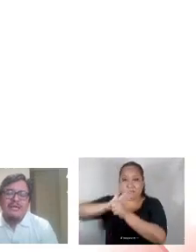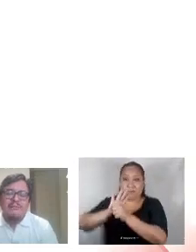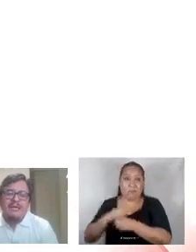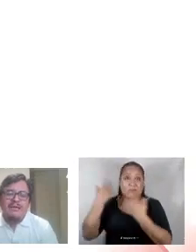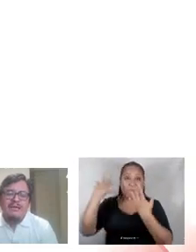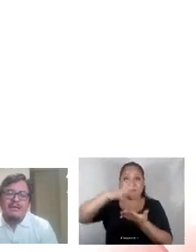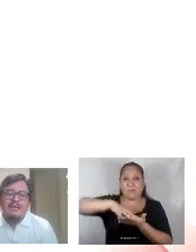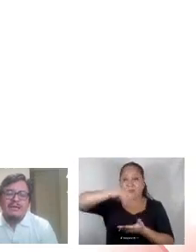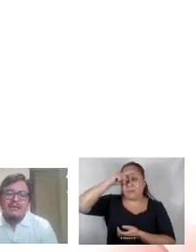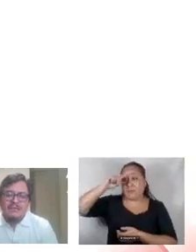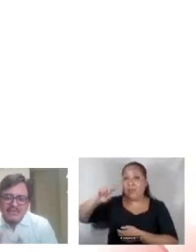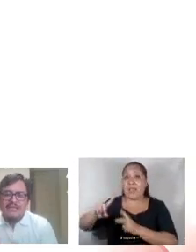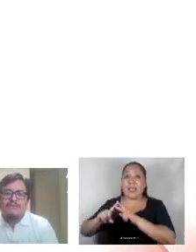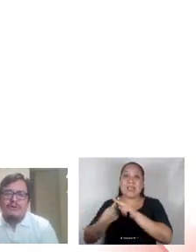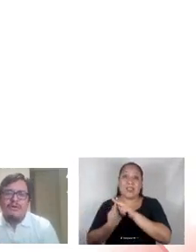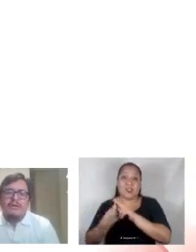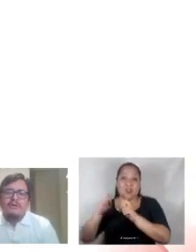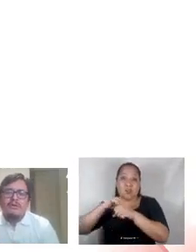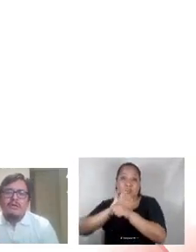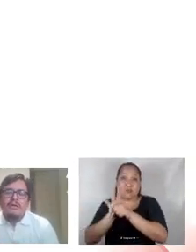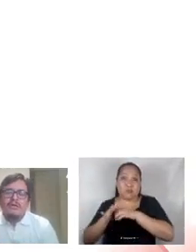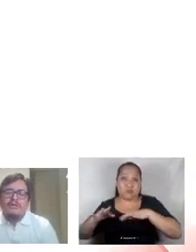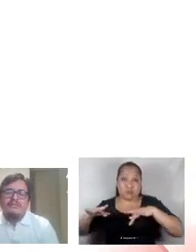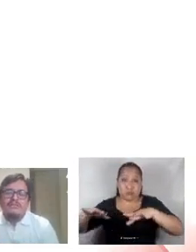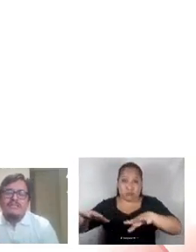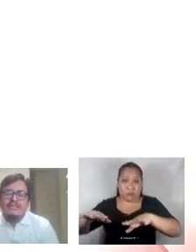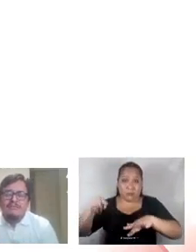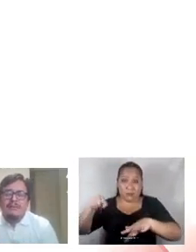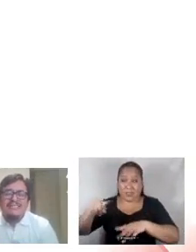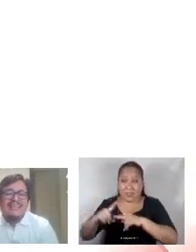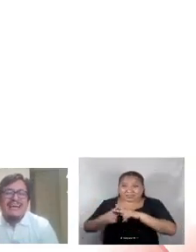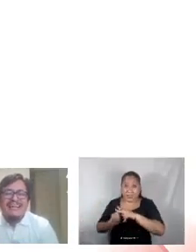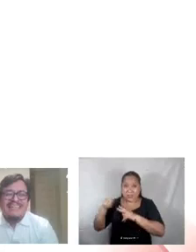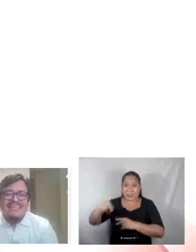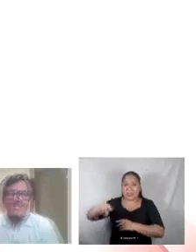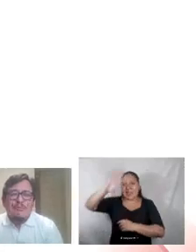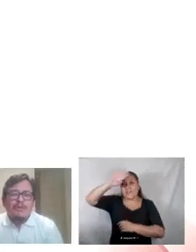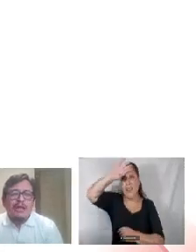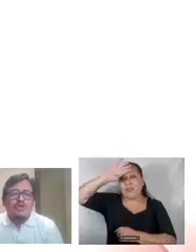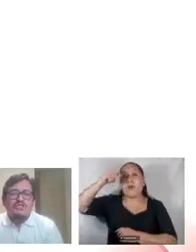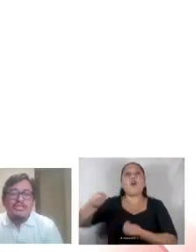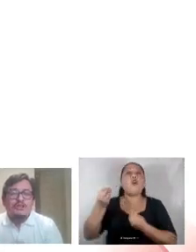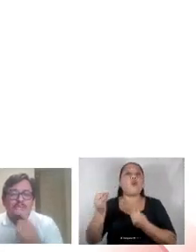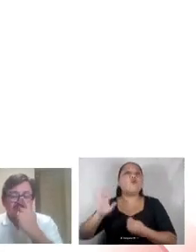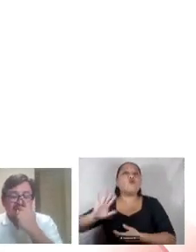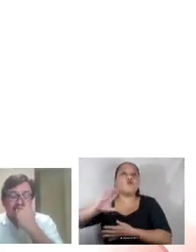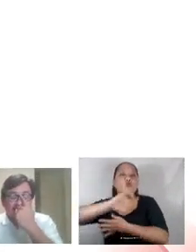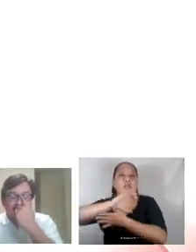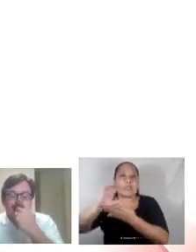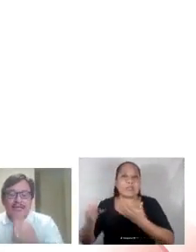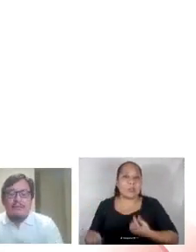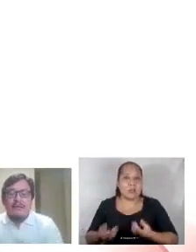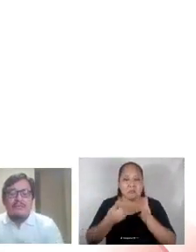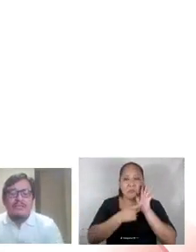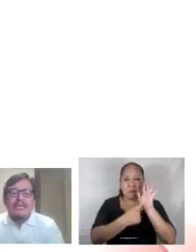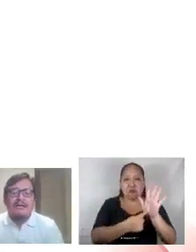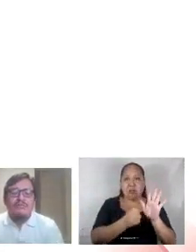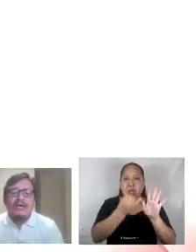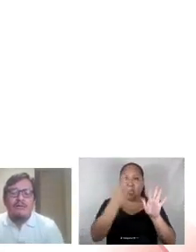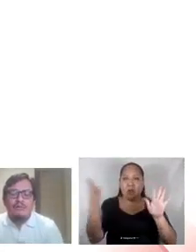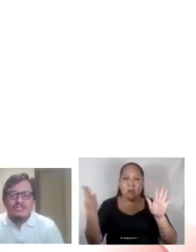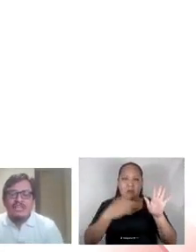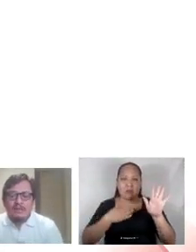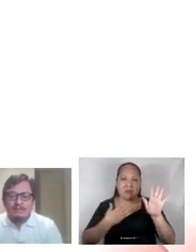de la pandemia, siguiente, por favor, esta enfermedad se caracterizaba por algunos síntomas que